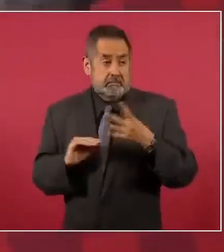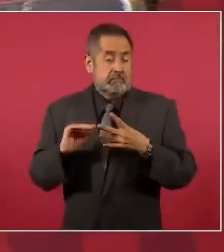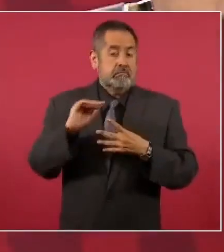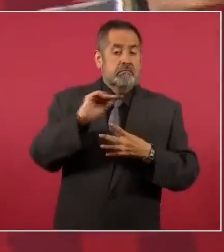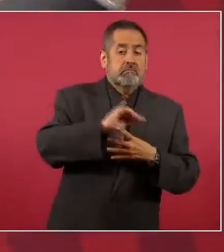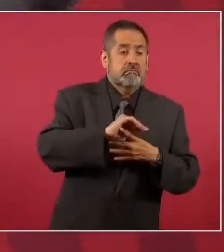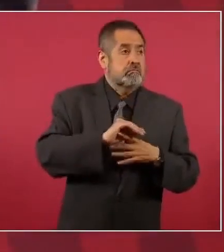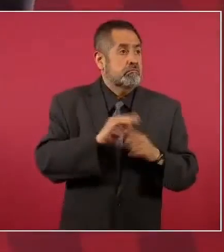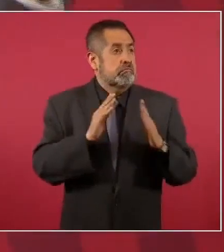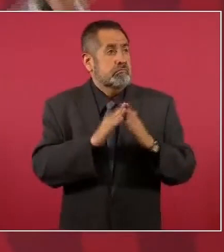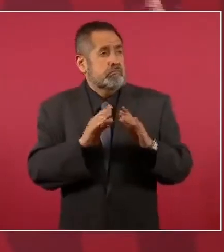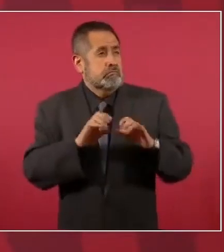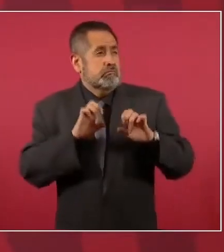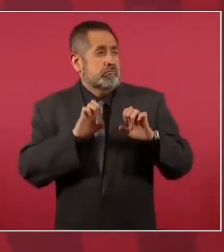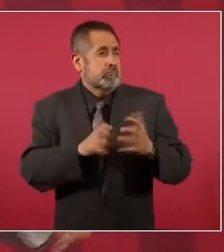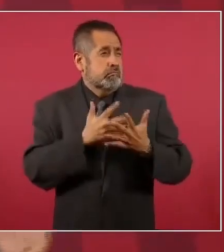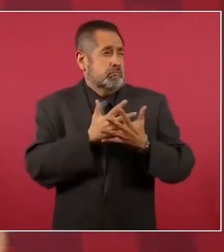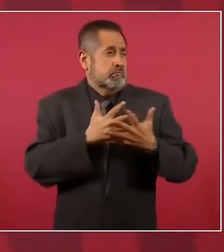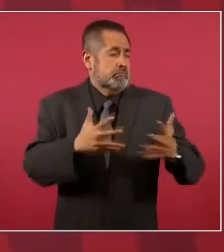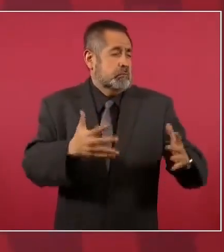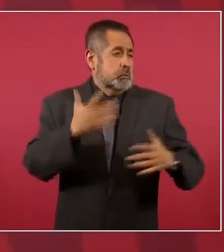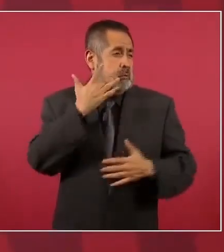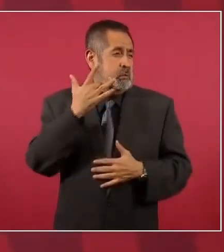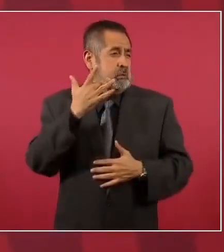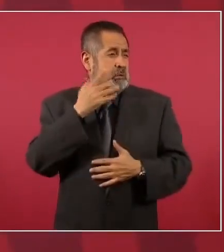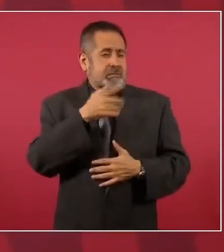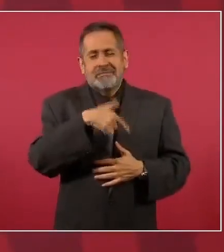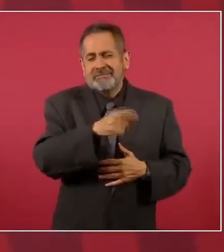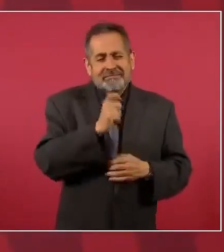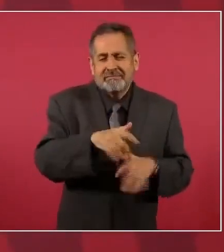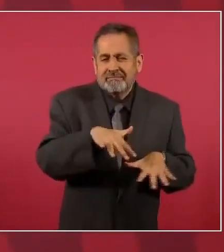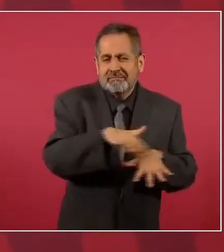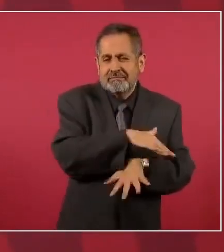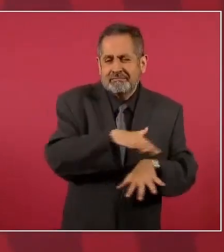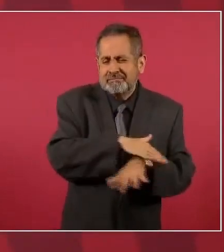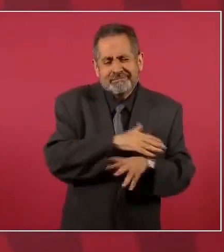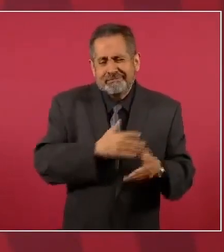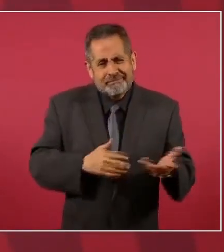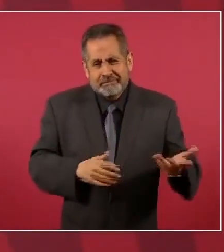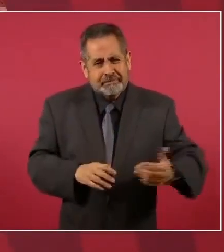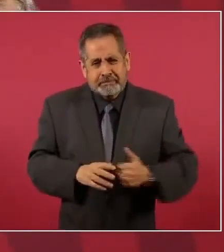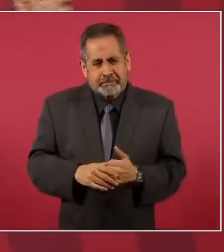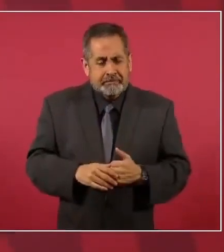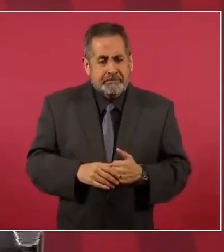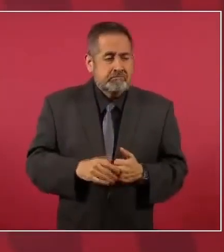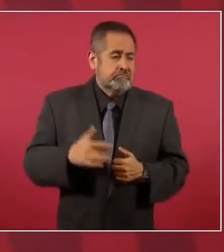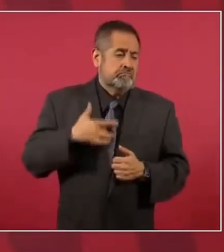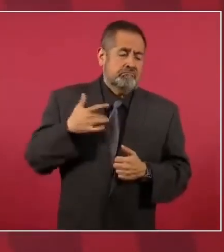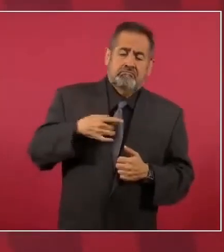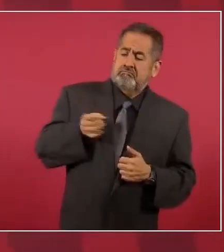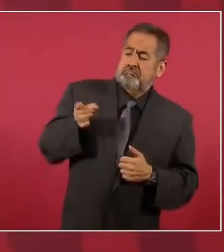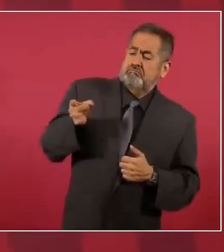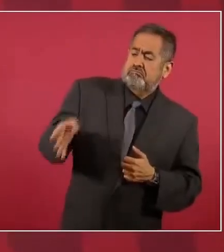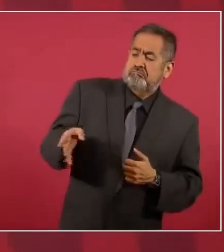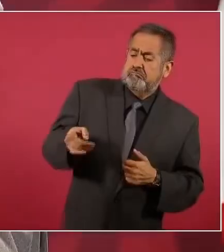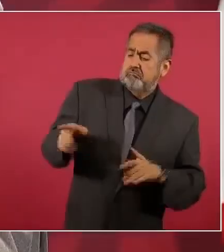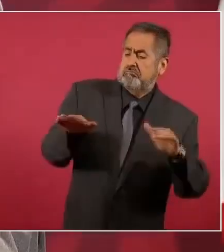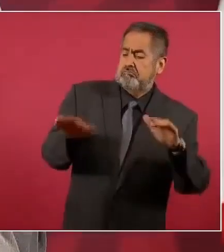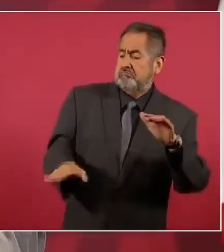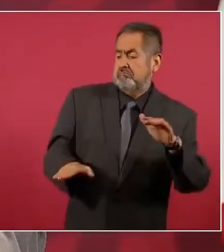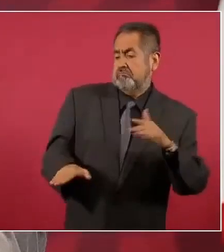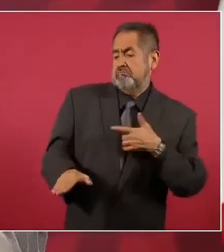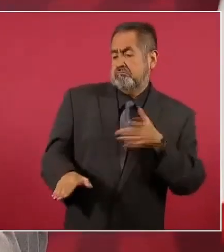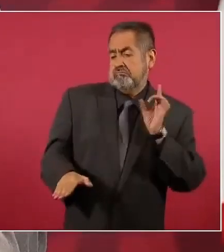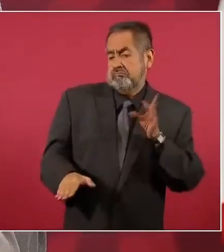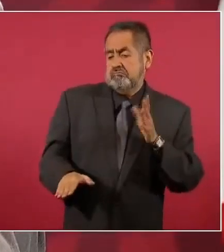las mansiones y el lujo barato y el sentirse superior y